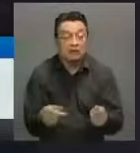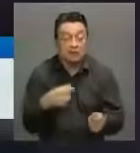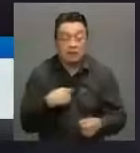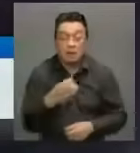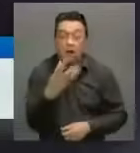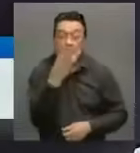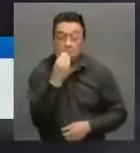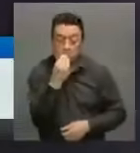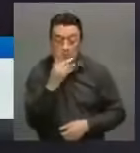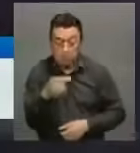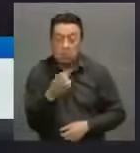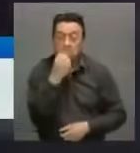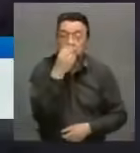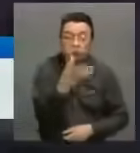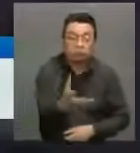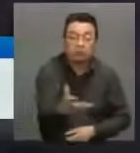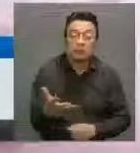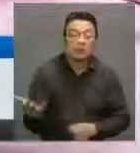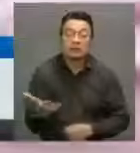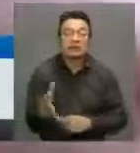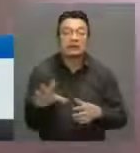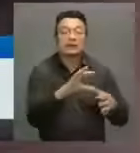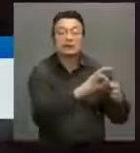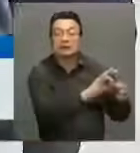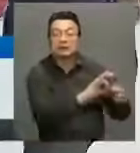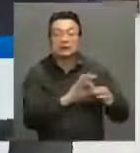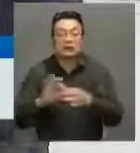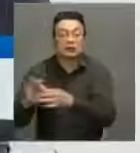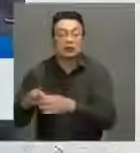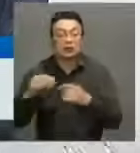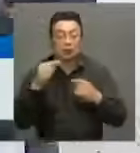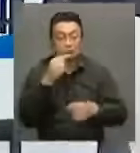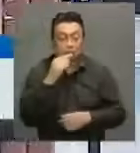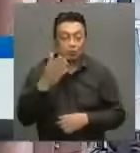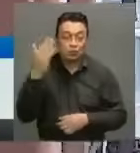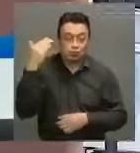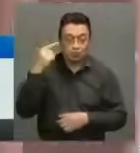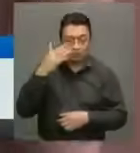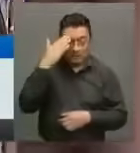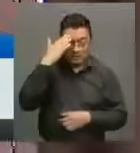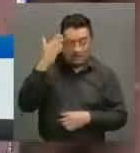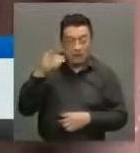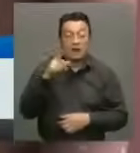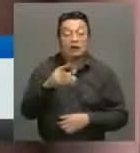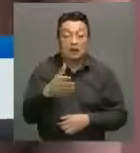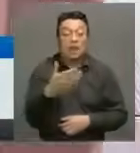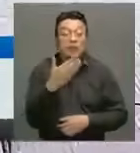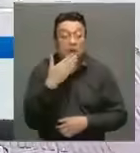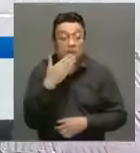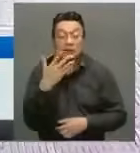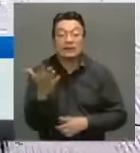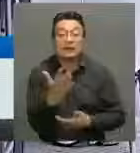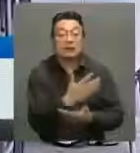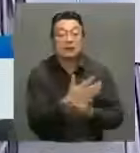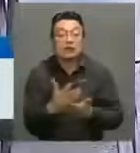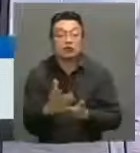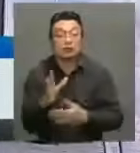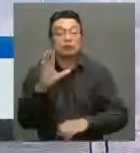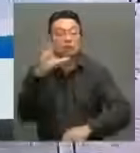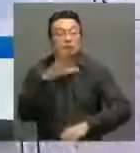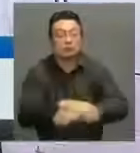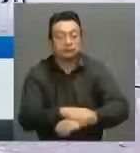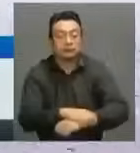silencio, básicamente, en torno a lo que ha ocurrido en estos últimos días. De hecho, por ejemplo, lo que ha sido la detención